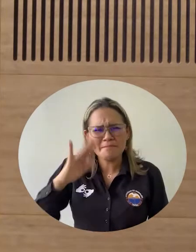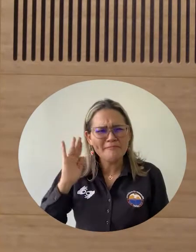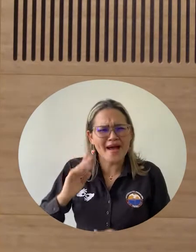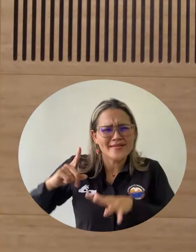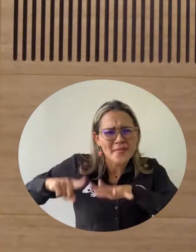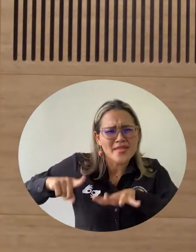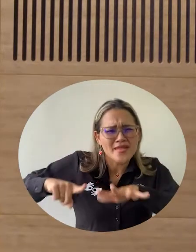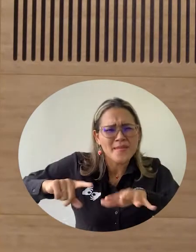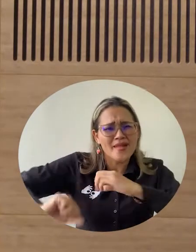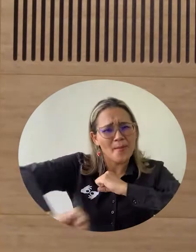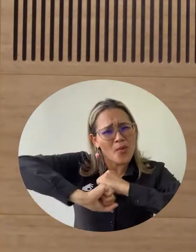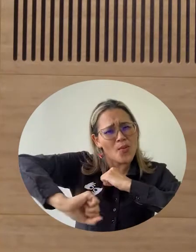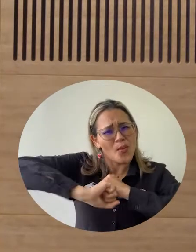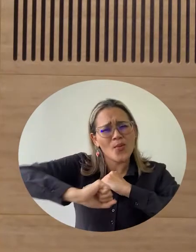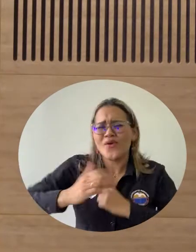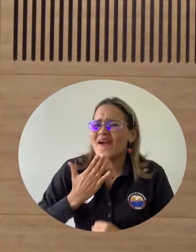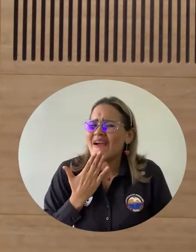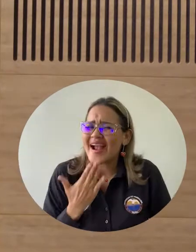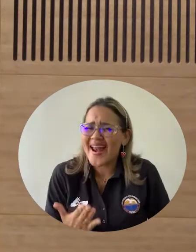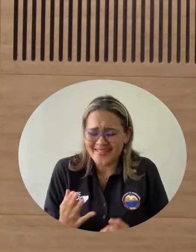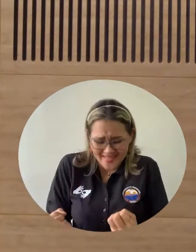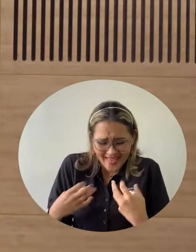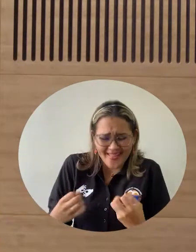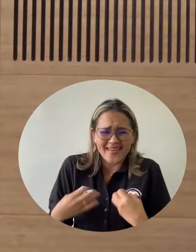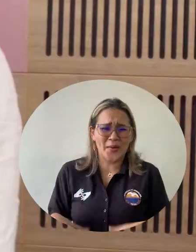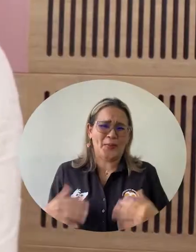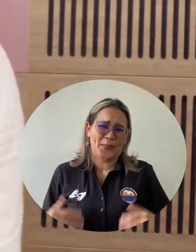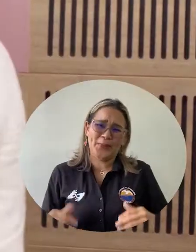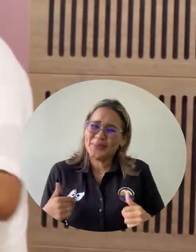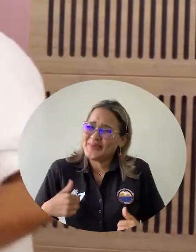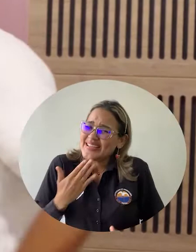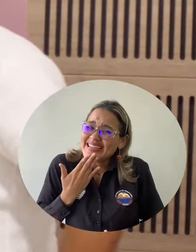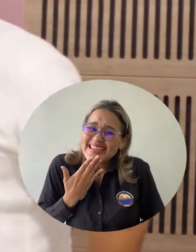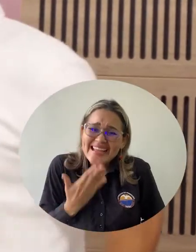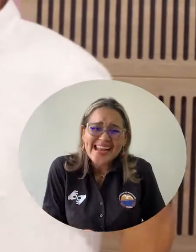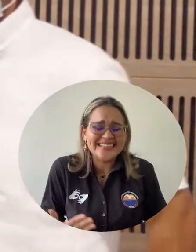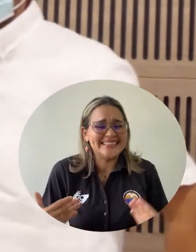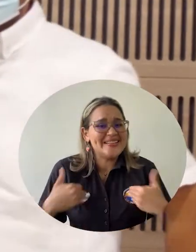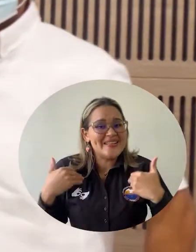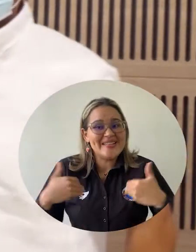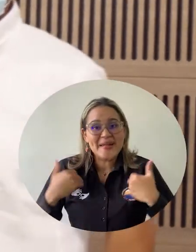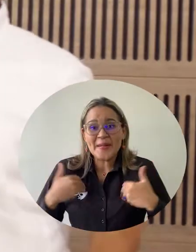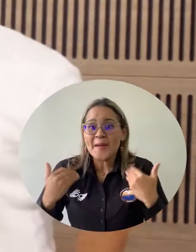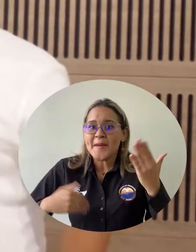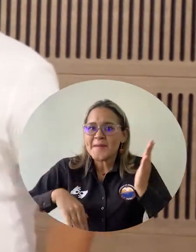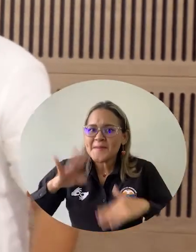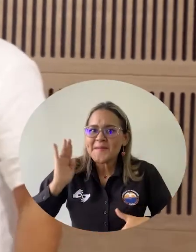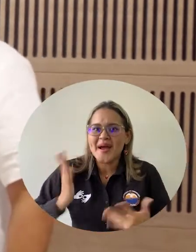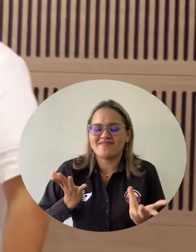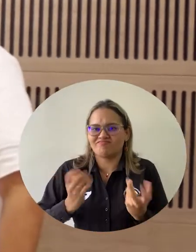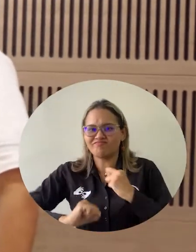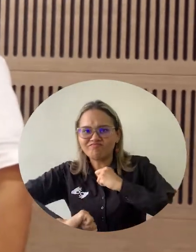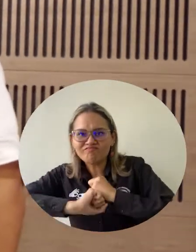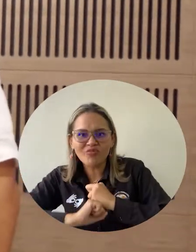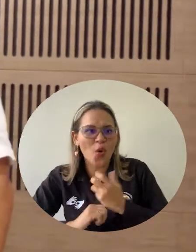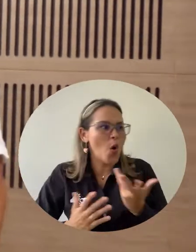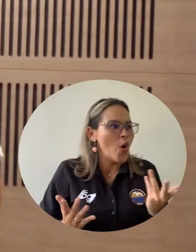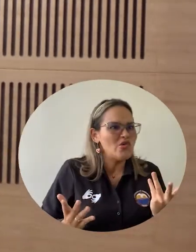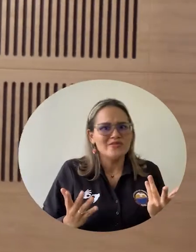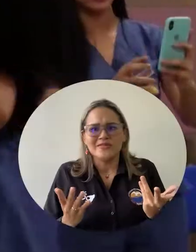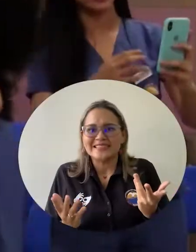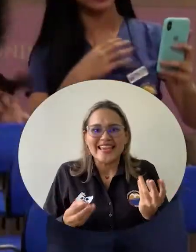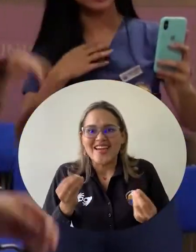todos estos semestres. Gracias por cada uno de los aportes. Ha sido gratificante para mí el saber que pude contar con